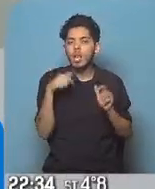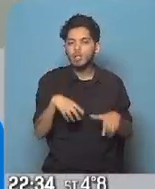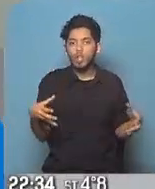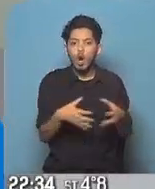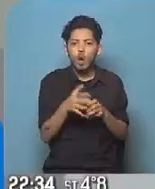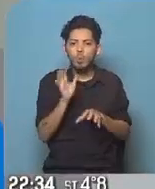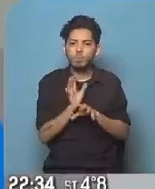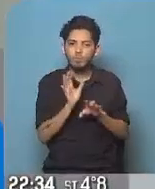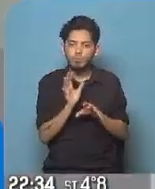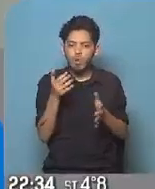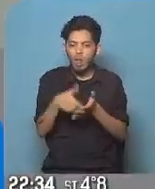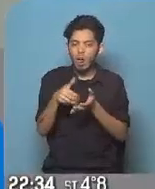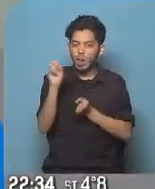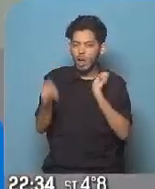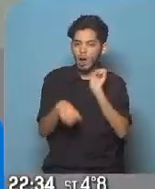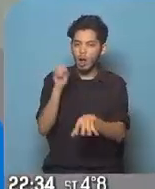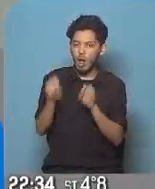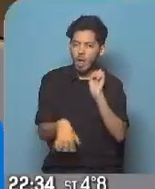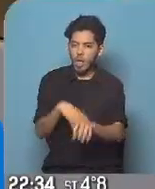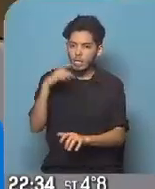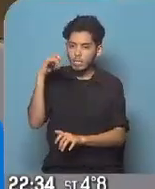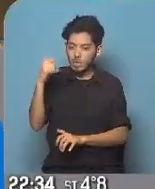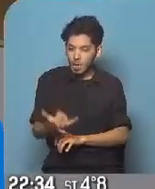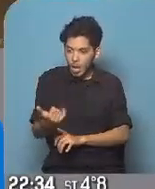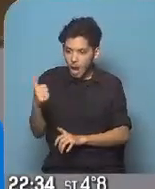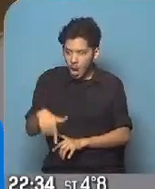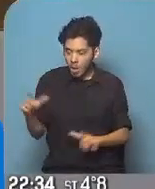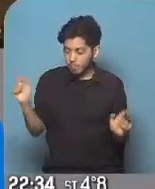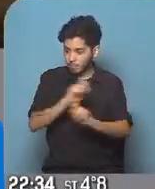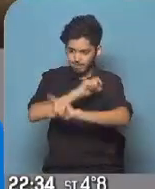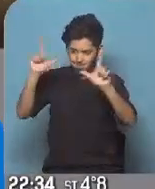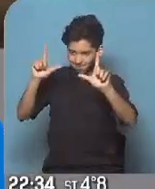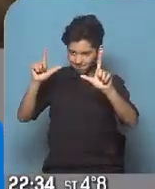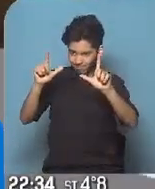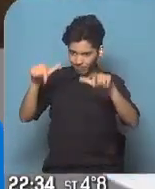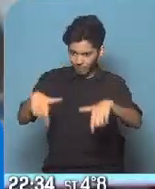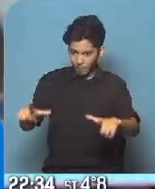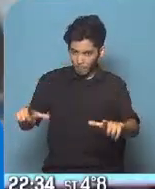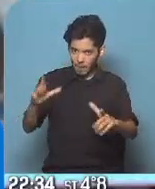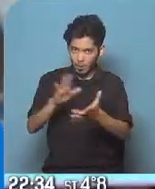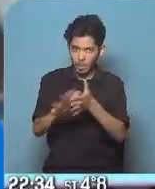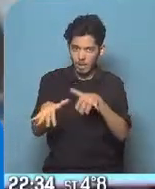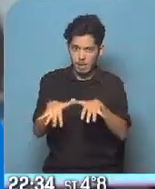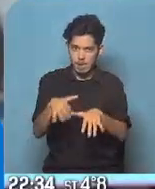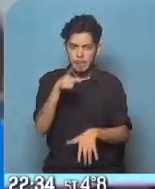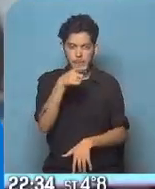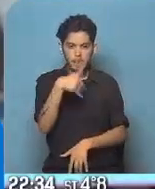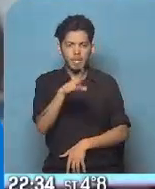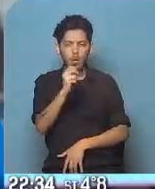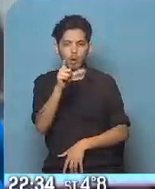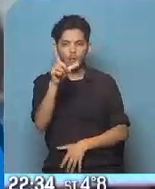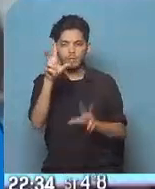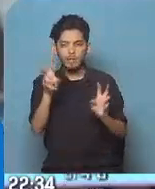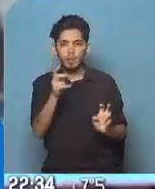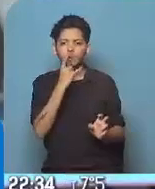grupos xenófobos que están teniendo una reacción sin dudas en lo que está pasando allí, ¿no? Ahora voy a vos, Raúl, con el tema Turquía,